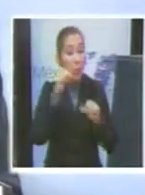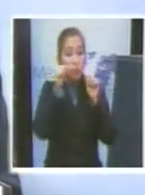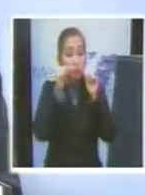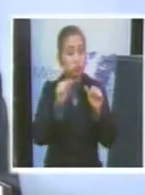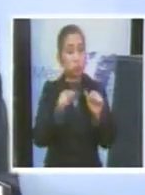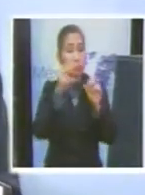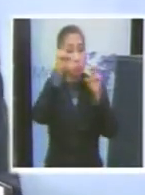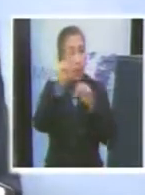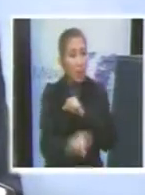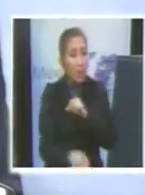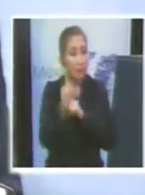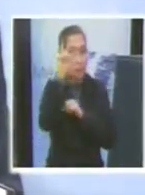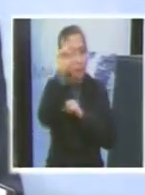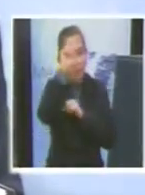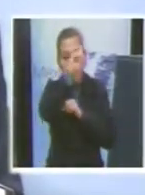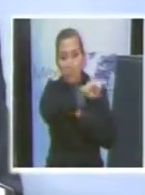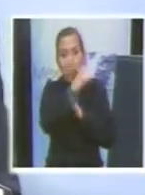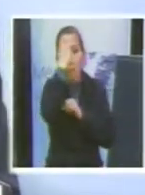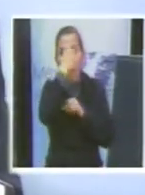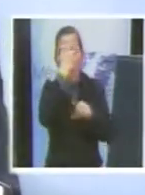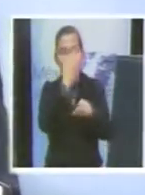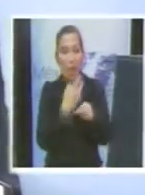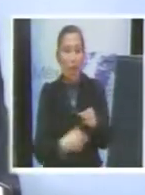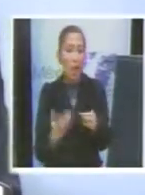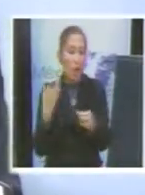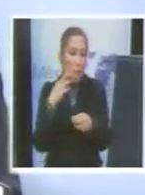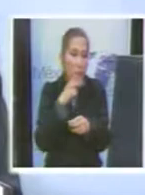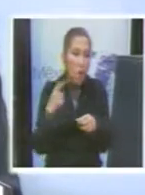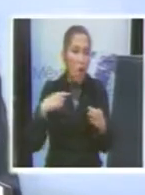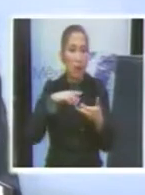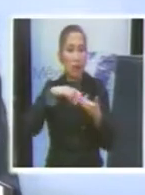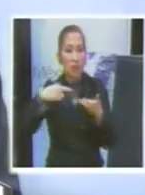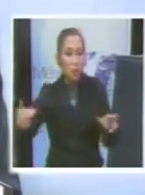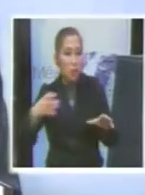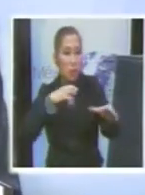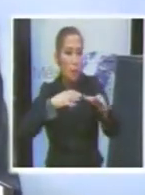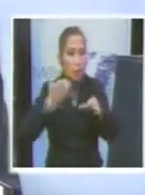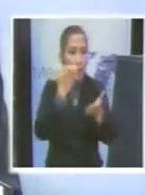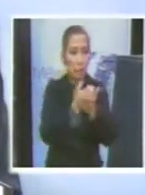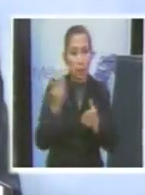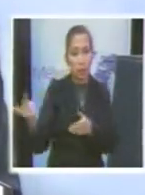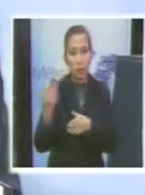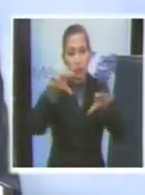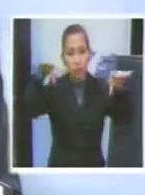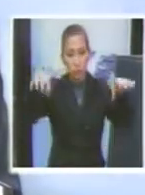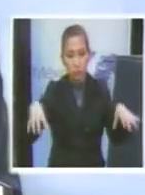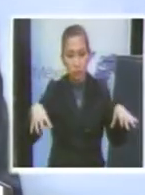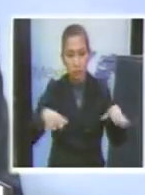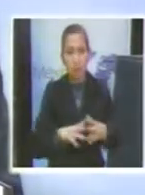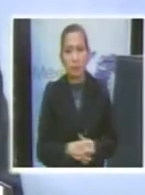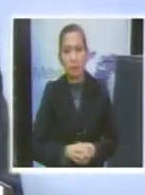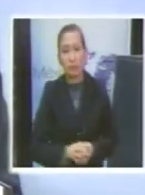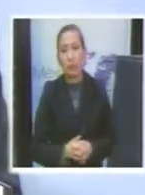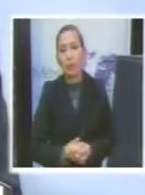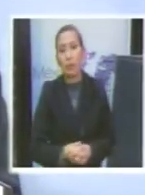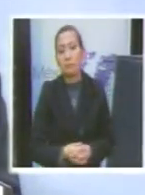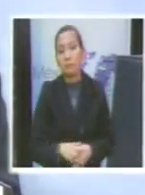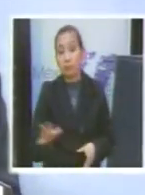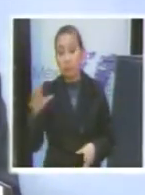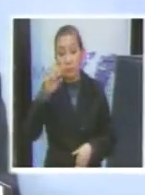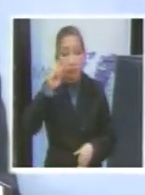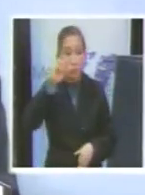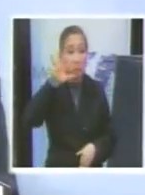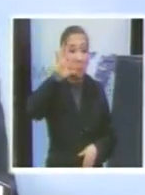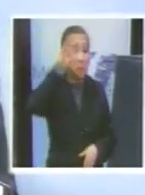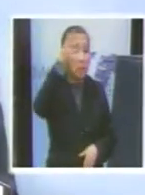realismo las dificultades para mejorar las relaciones comerciales y económicas entre ambas regiones. Dado que el panorama